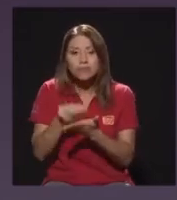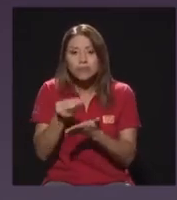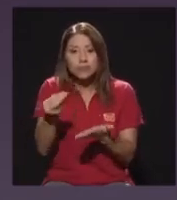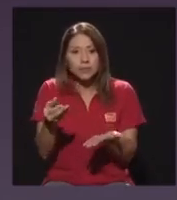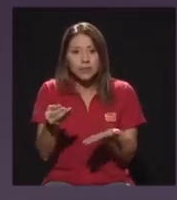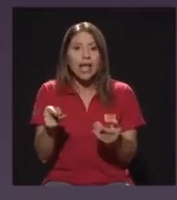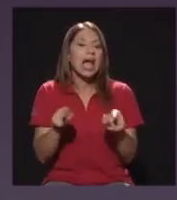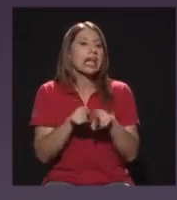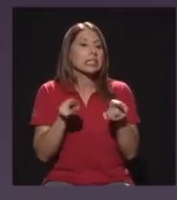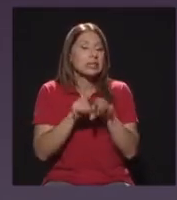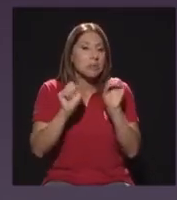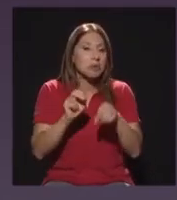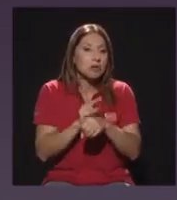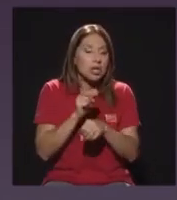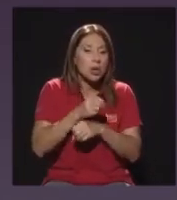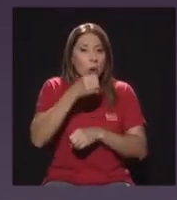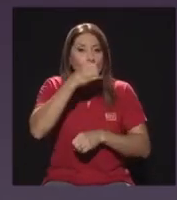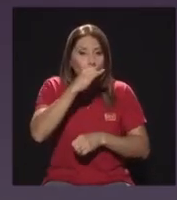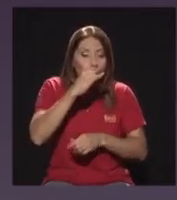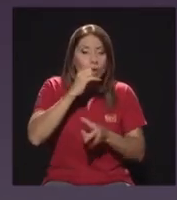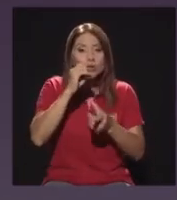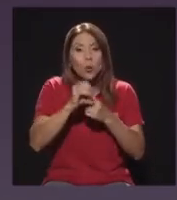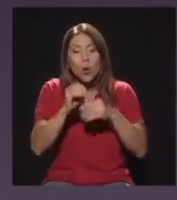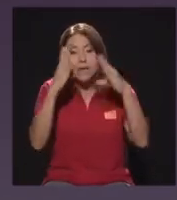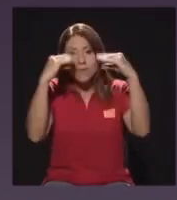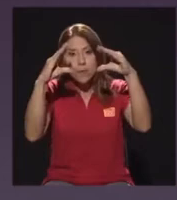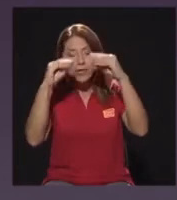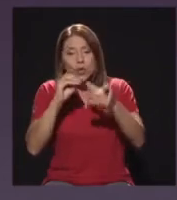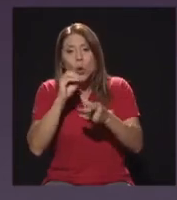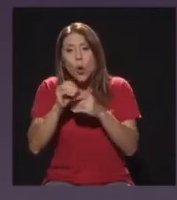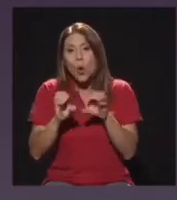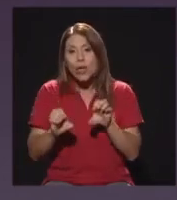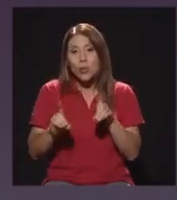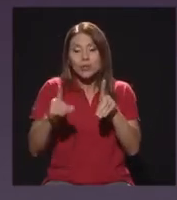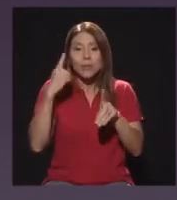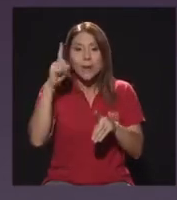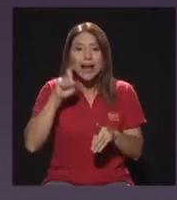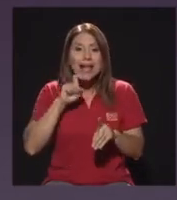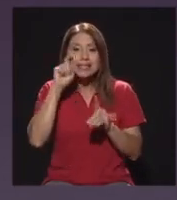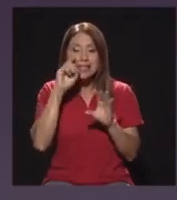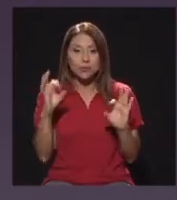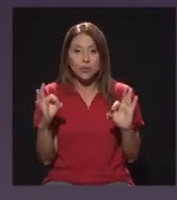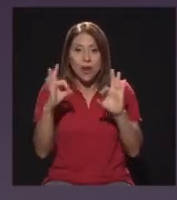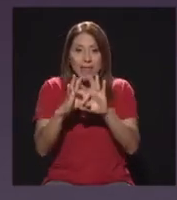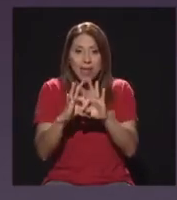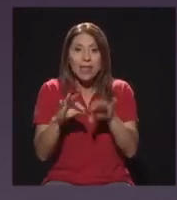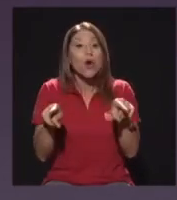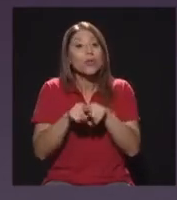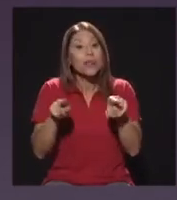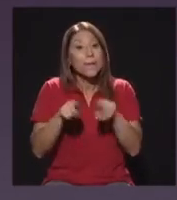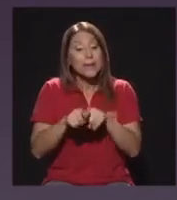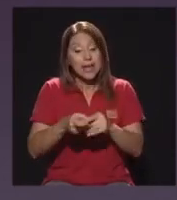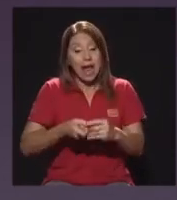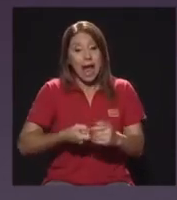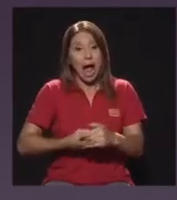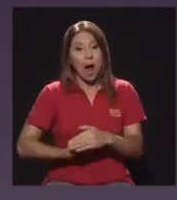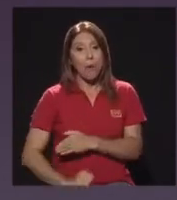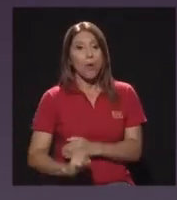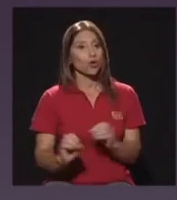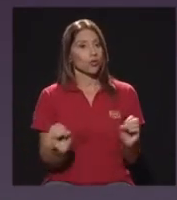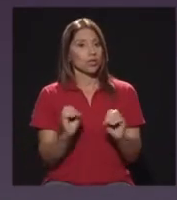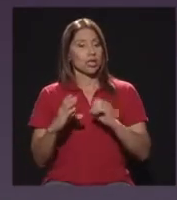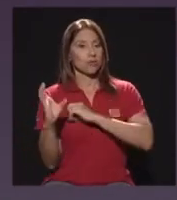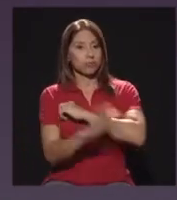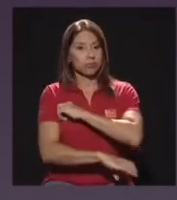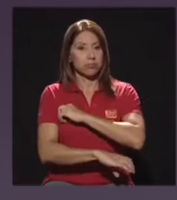así como condones como información educación para la sexualidad e incluso aborto impune verdad en las condiciones